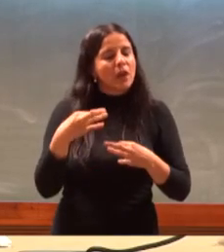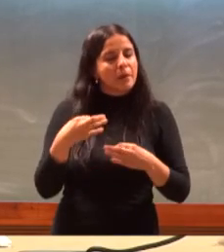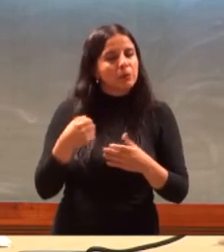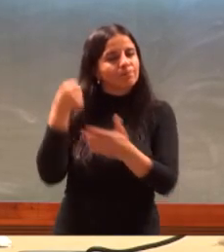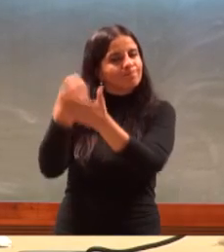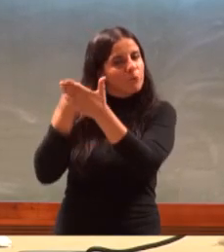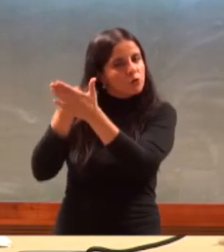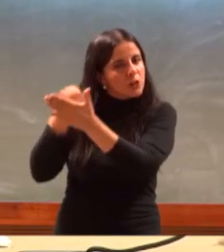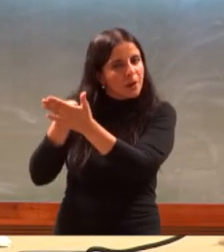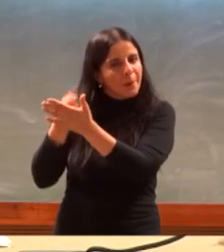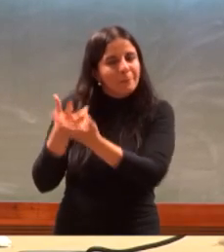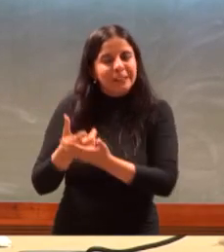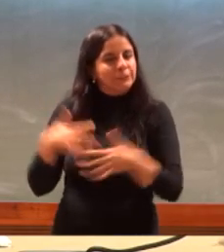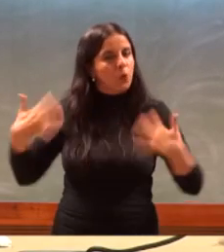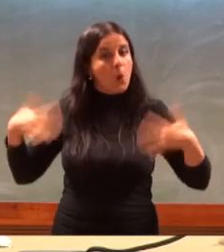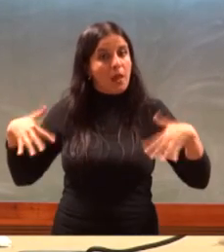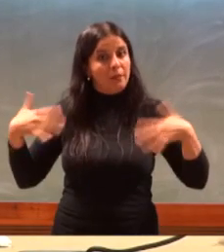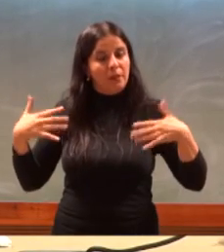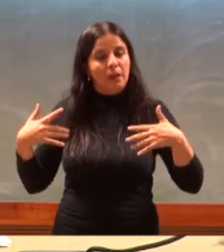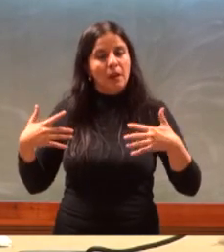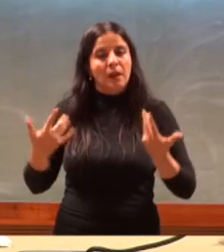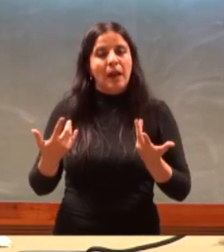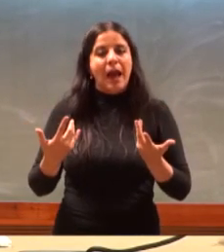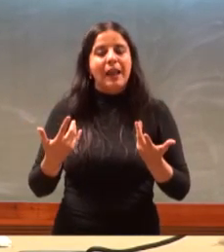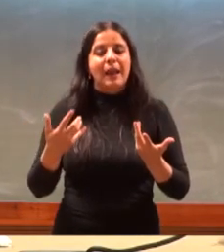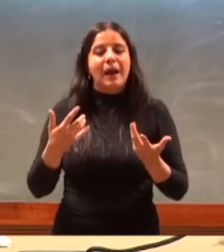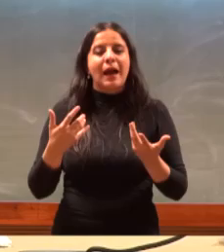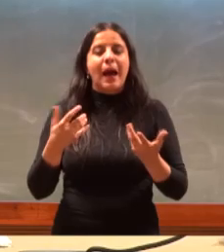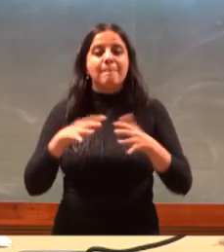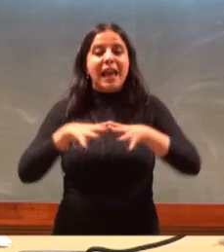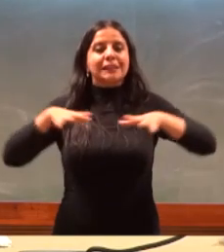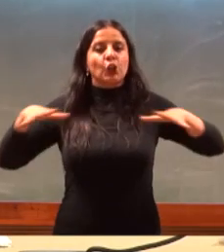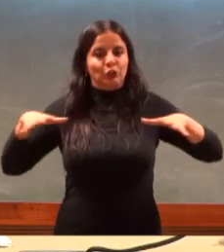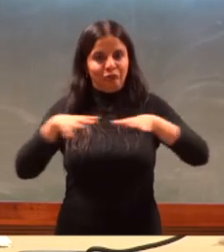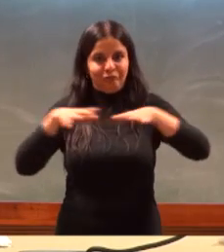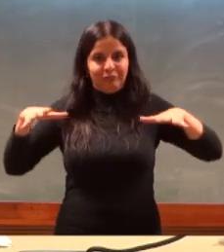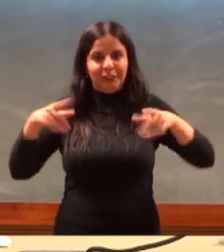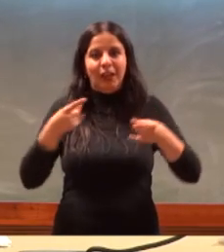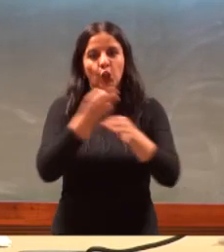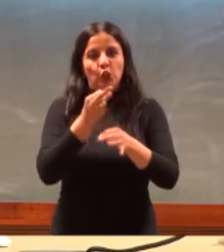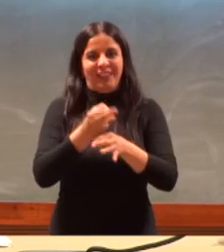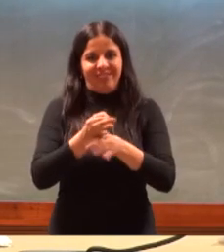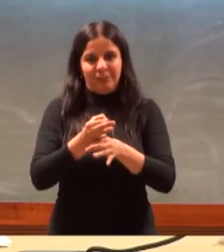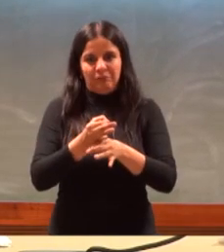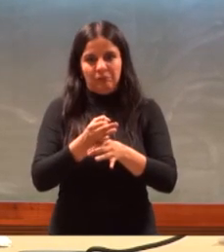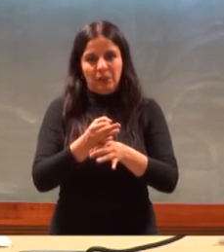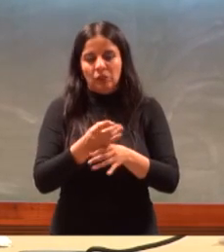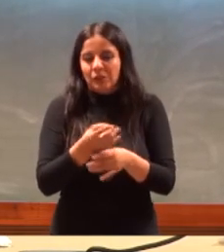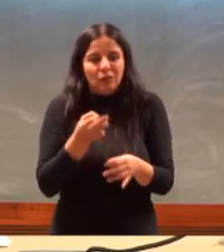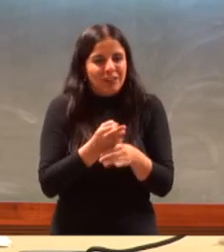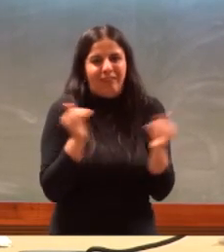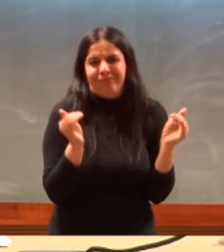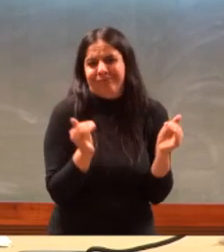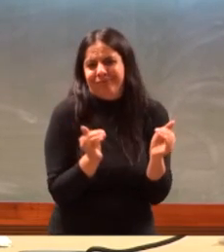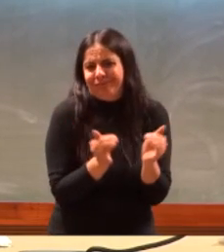por porque es urgente considerar la ampliación de la planta no docente sin duda la planta de no docente actual es escasa está superada por las demandas de